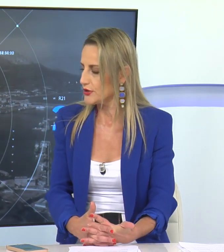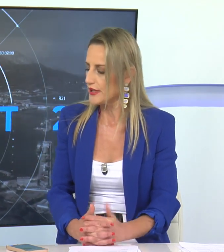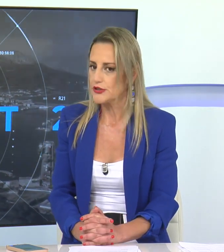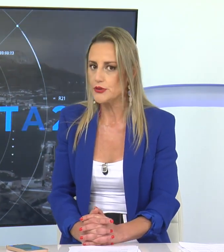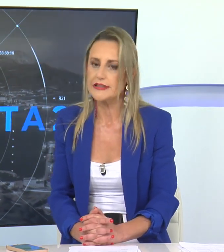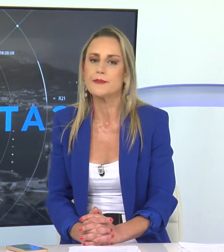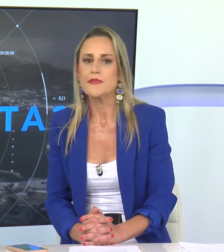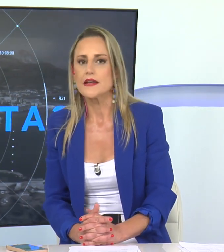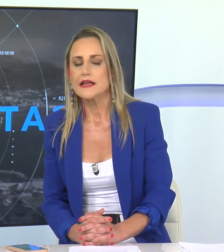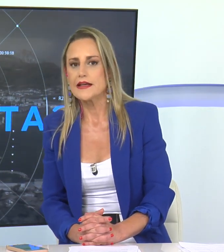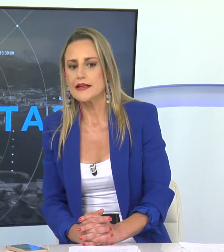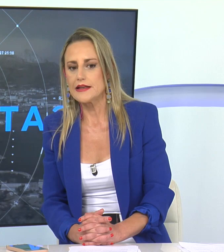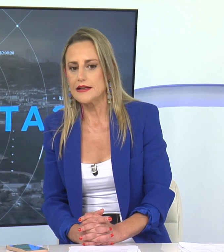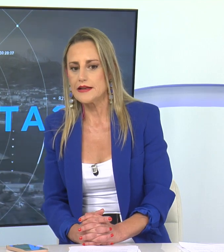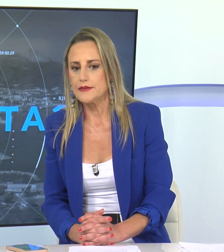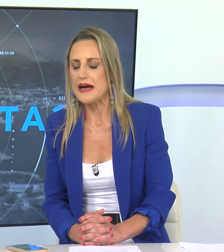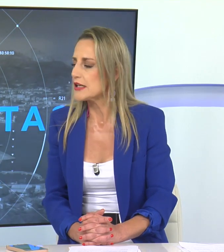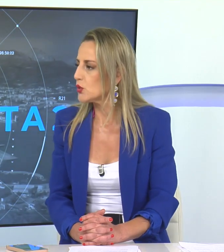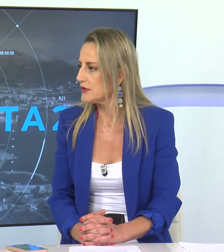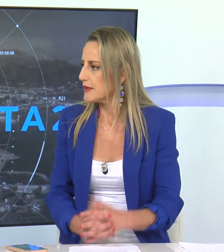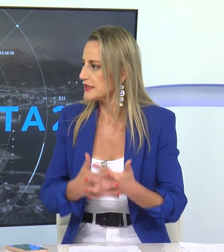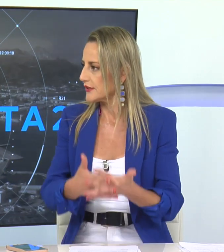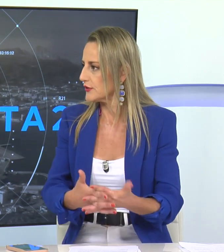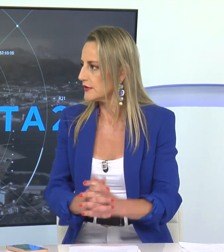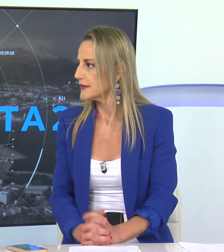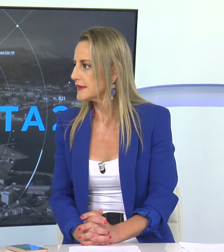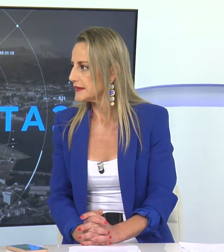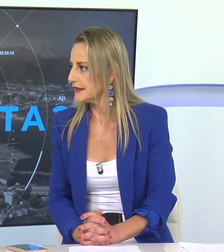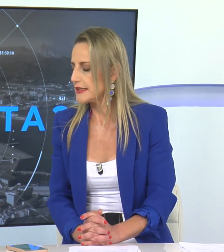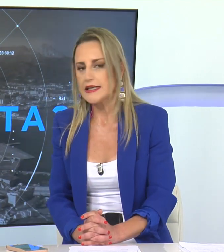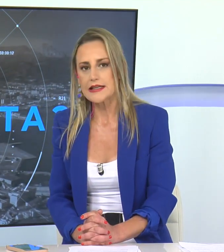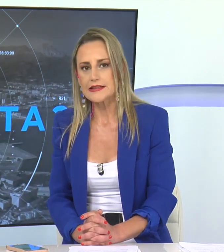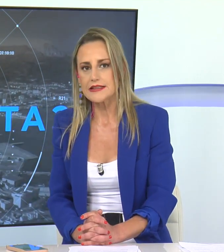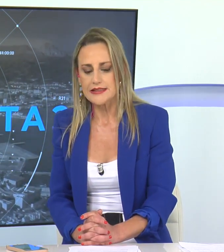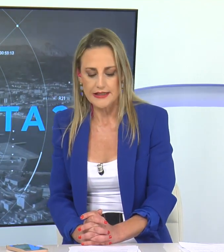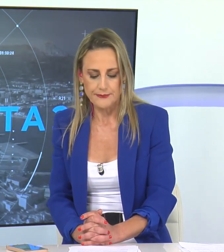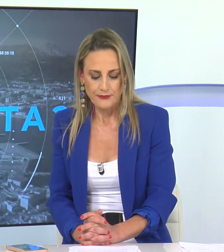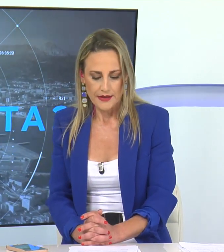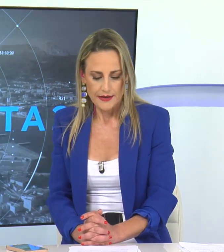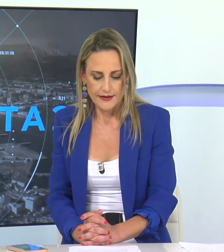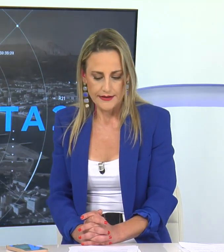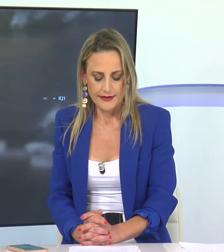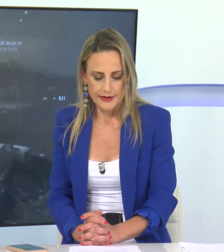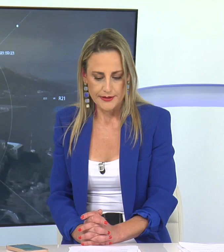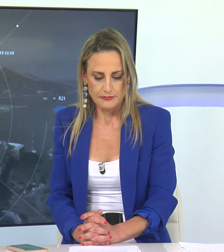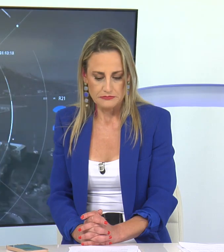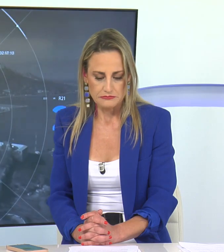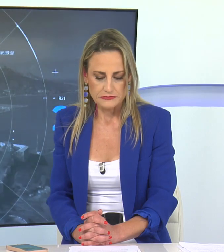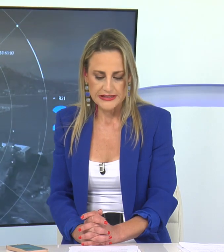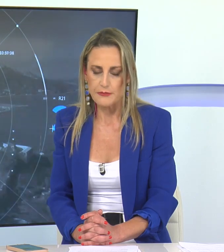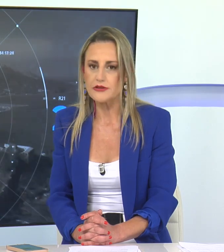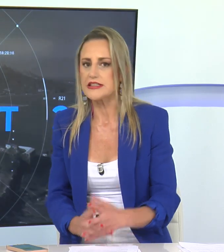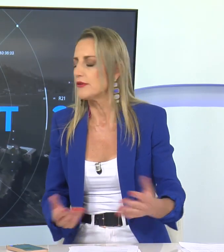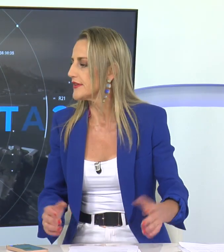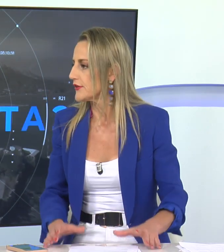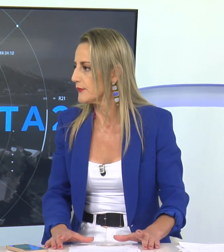comisiones obreras y ugt el pasado jueves en la presentación de esta de esta eh